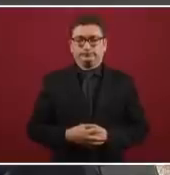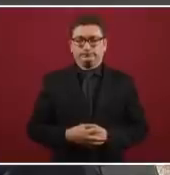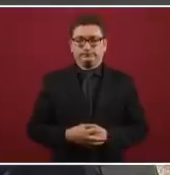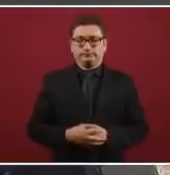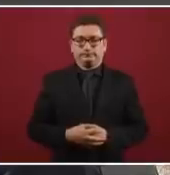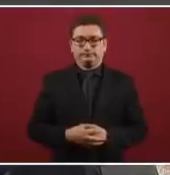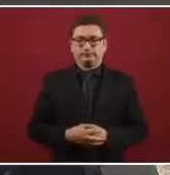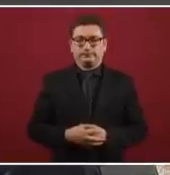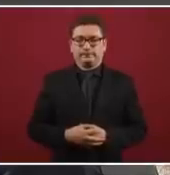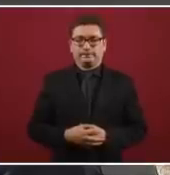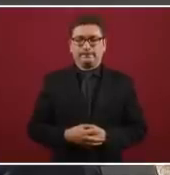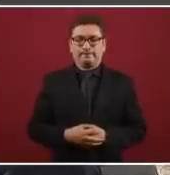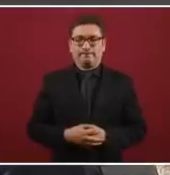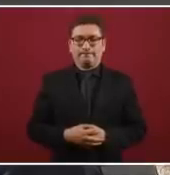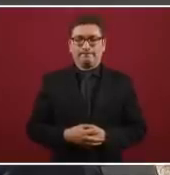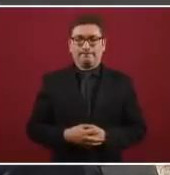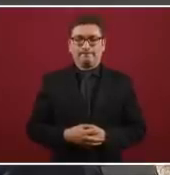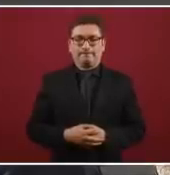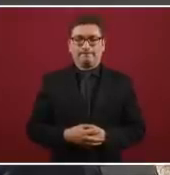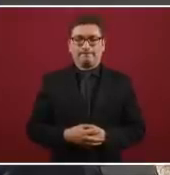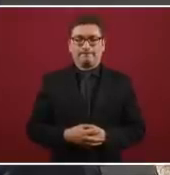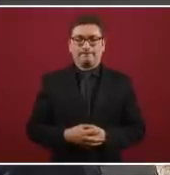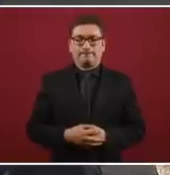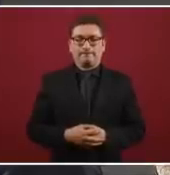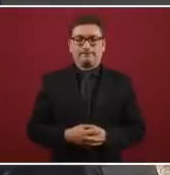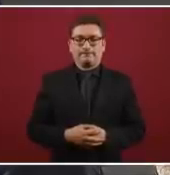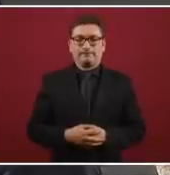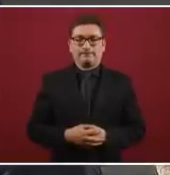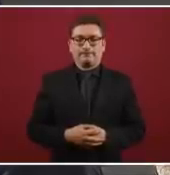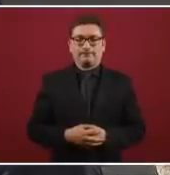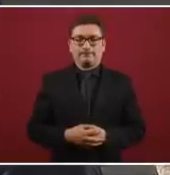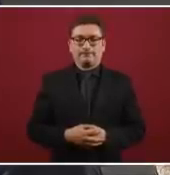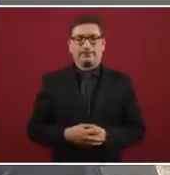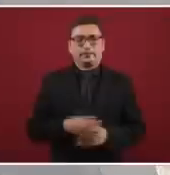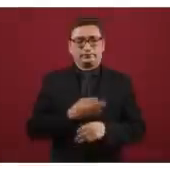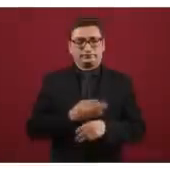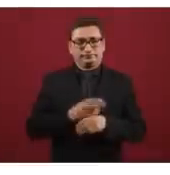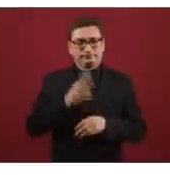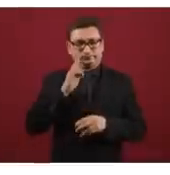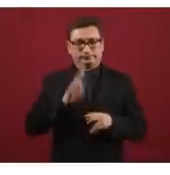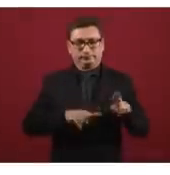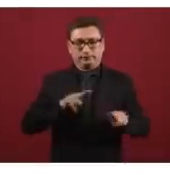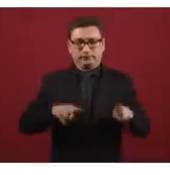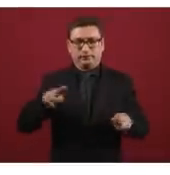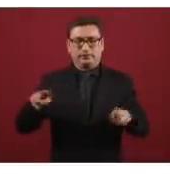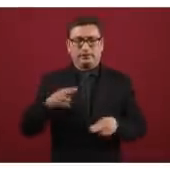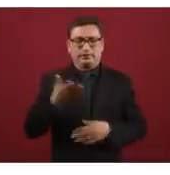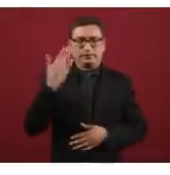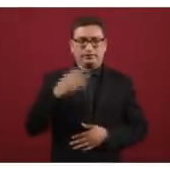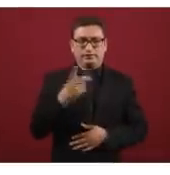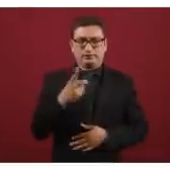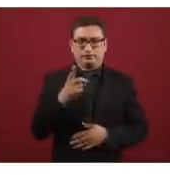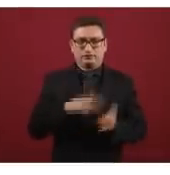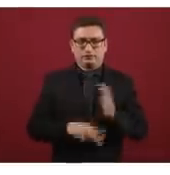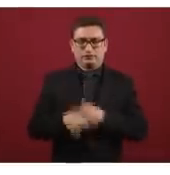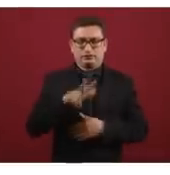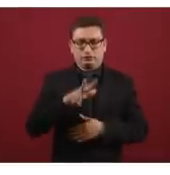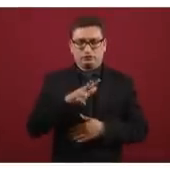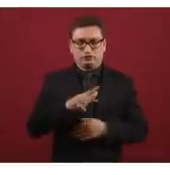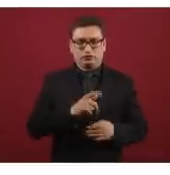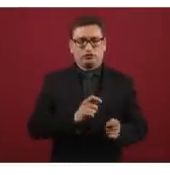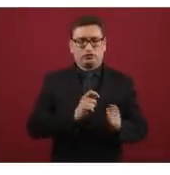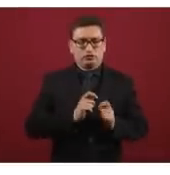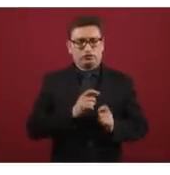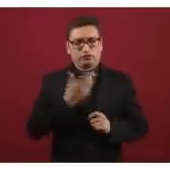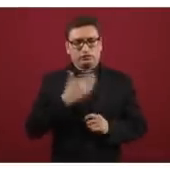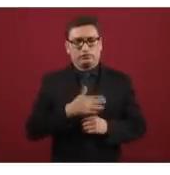En esta gráfica se ve cómo recibimos en diciembre del 2018. El